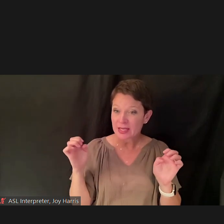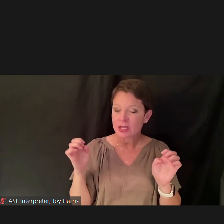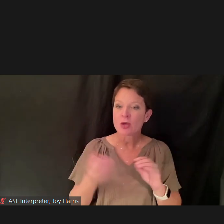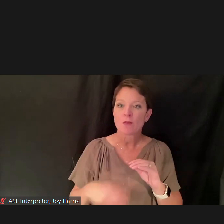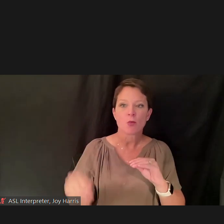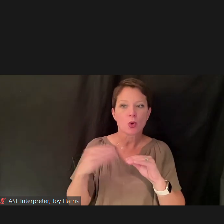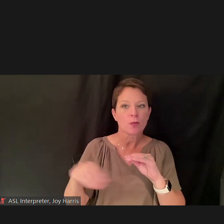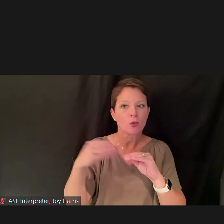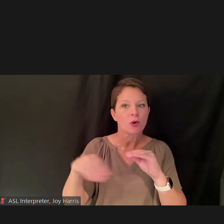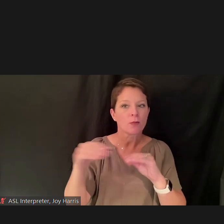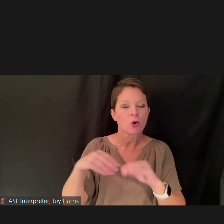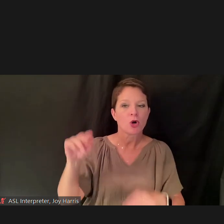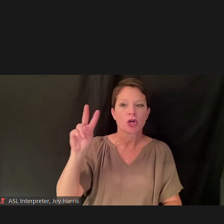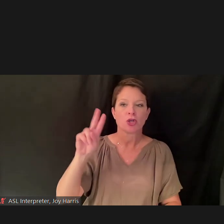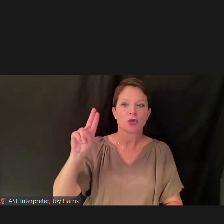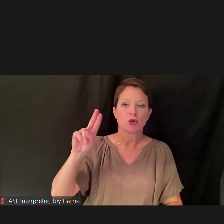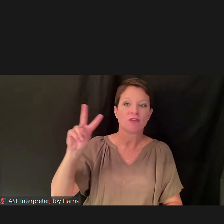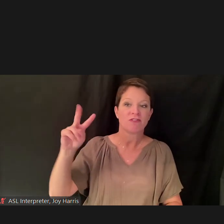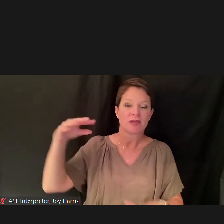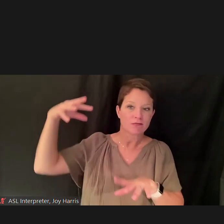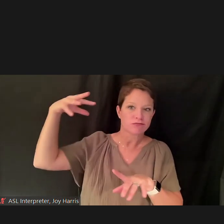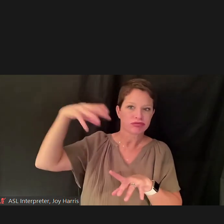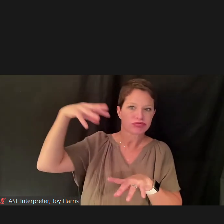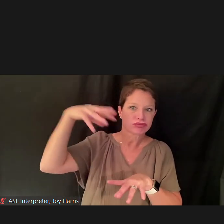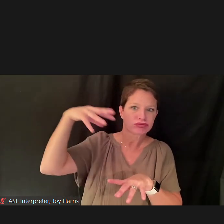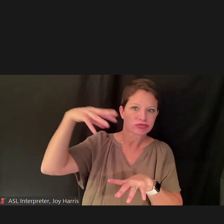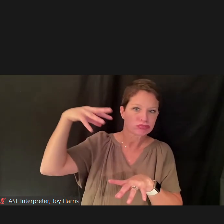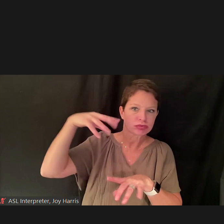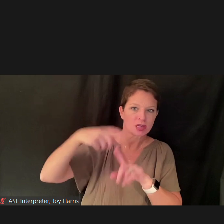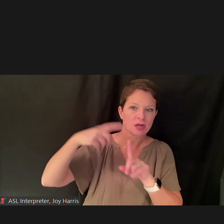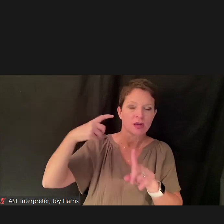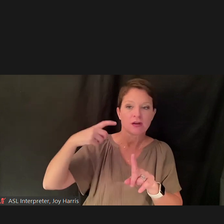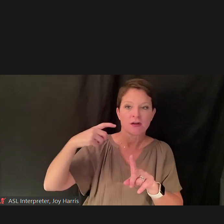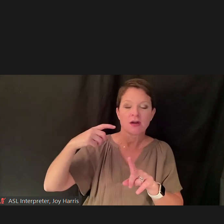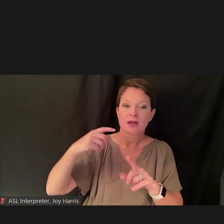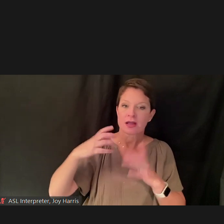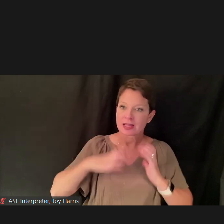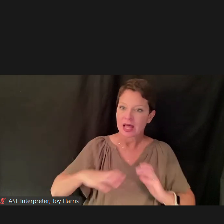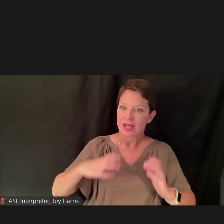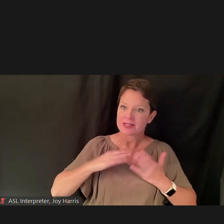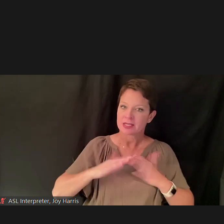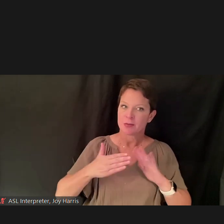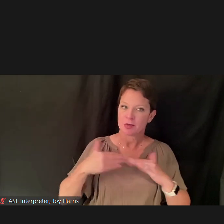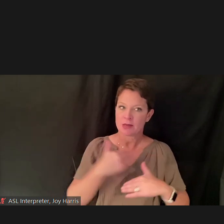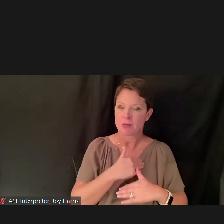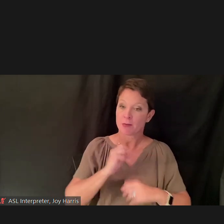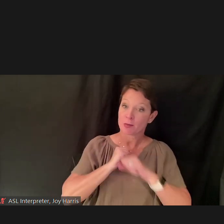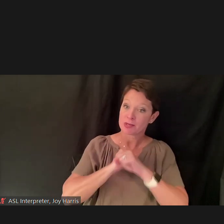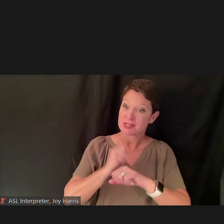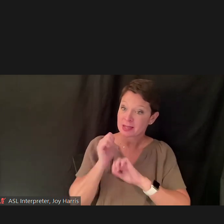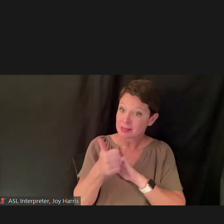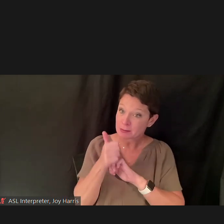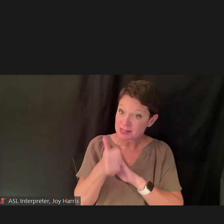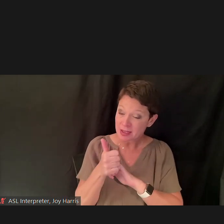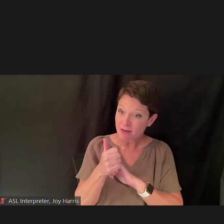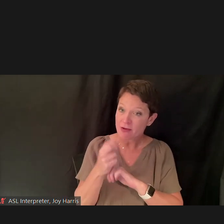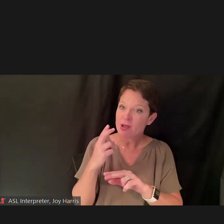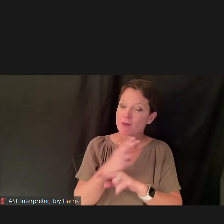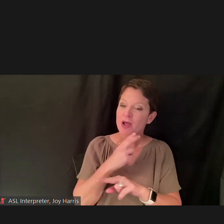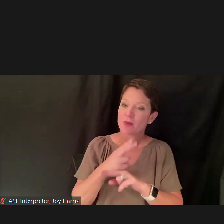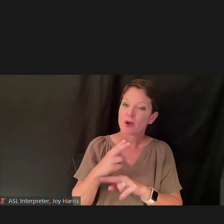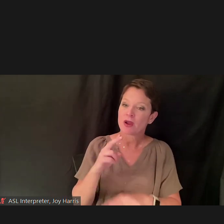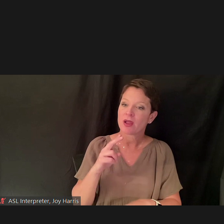al cambio climático. Hay más radiación del sol. La comunidad